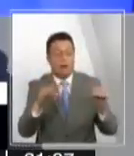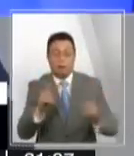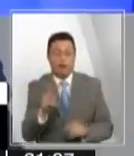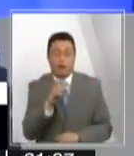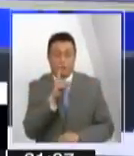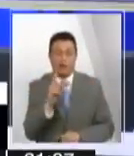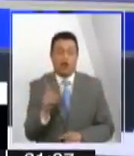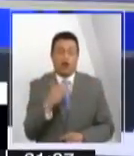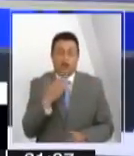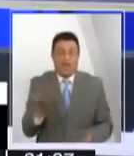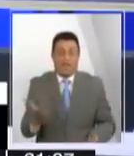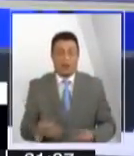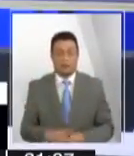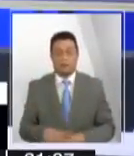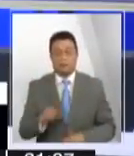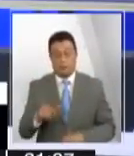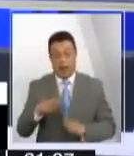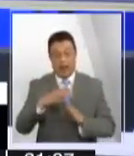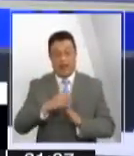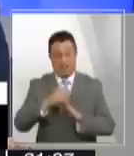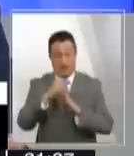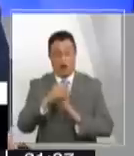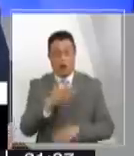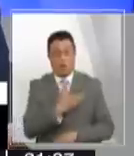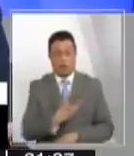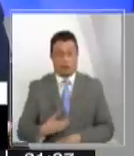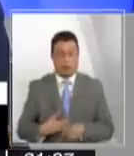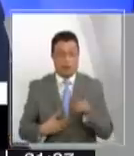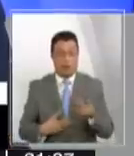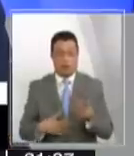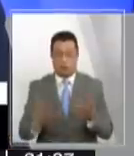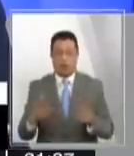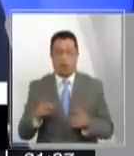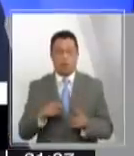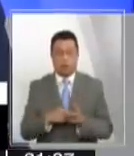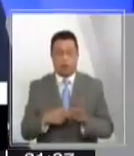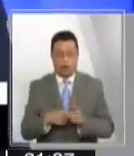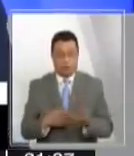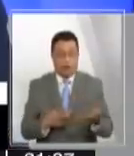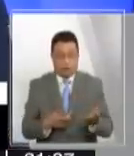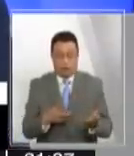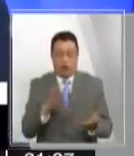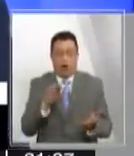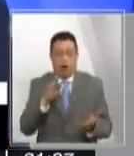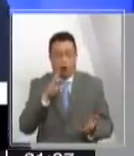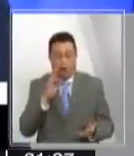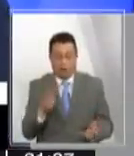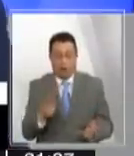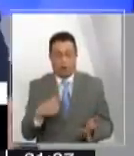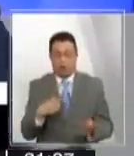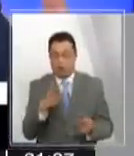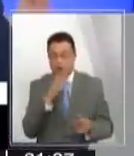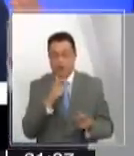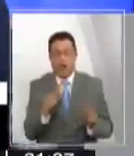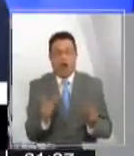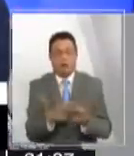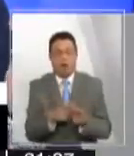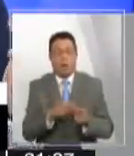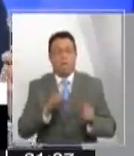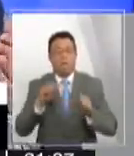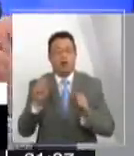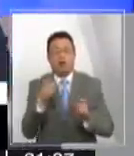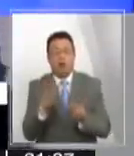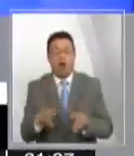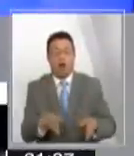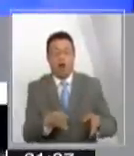sirve. Diputado, ¿y el liderazgo de la presidenta? Está en problemas si no logra, obviamente, contar con un comité político y una hoja de ruta